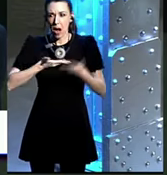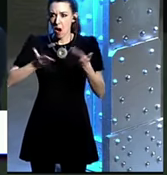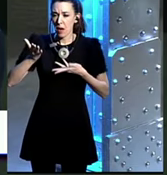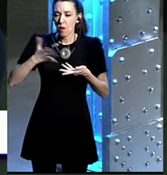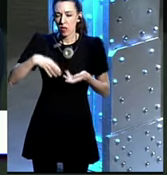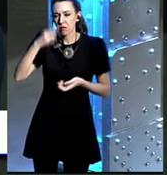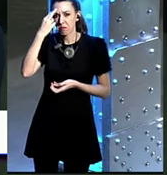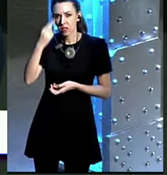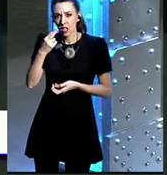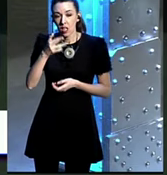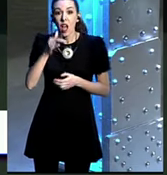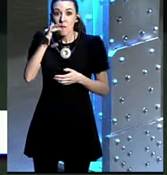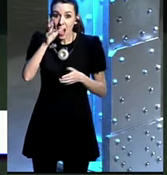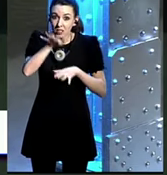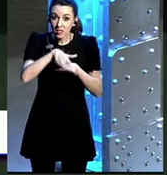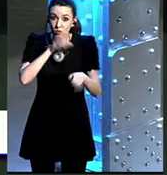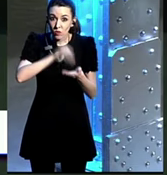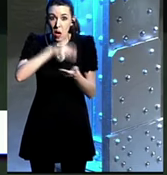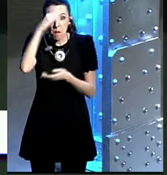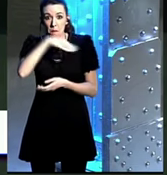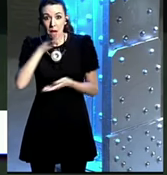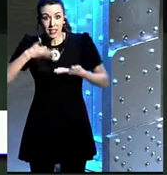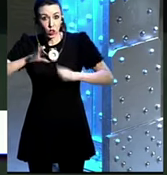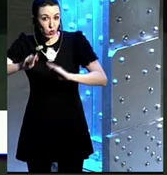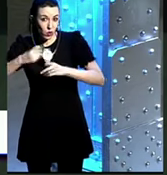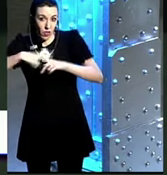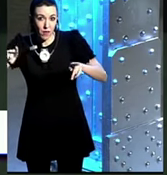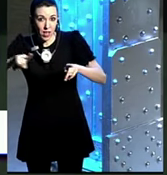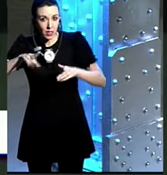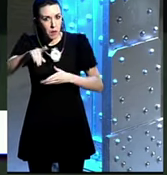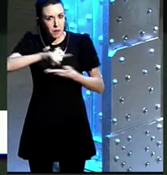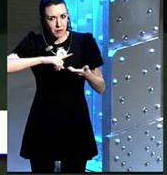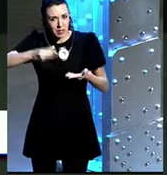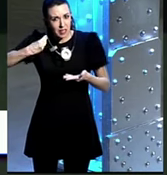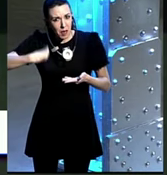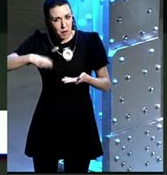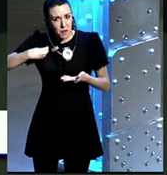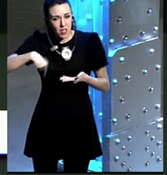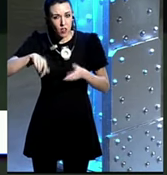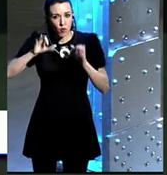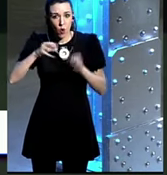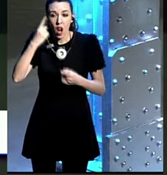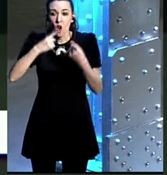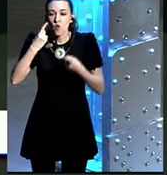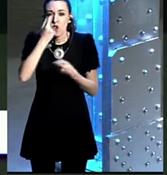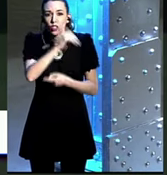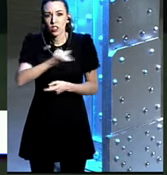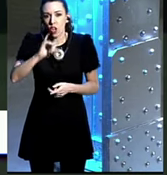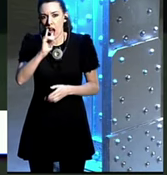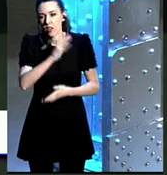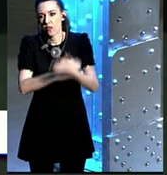los padres de estos hijos tan distintos me mandaban el mismo mensaje en última instancia. Hay niños que